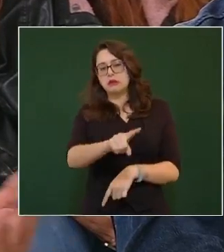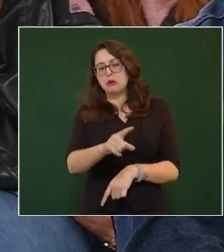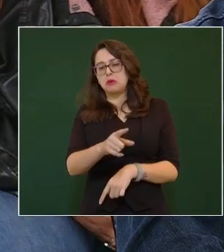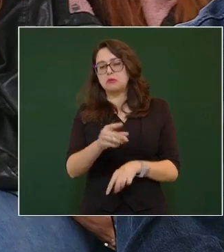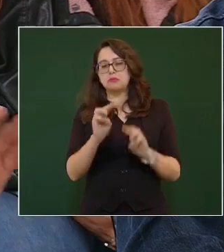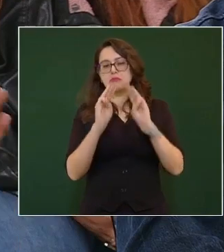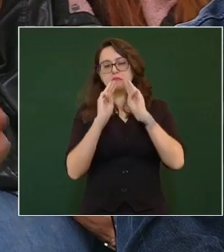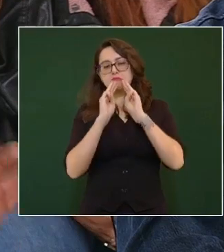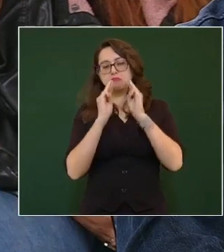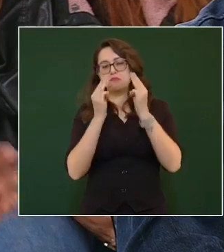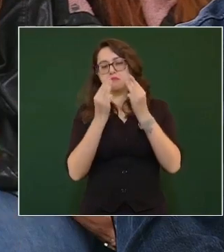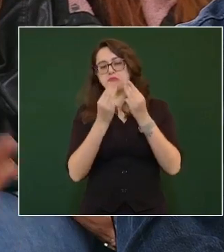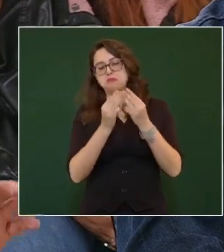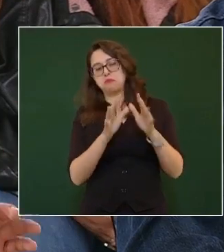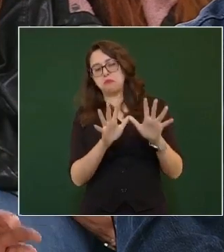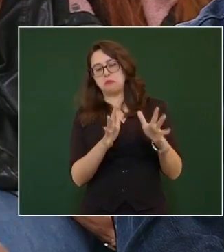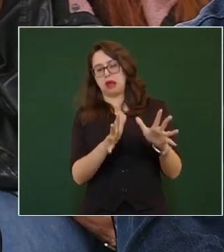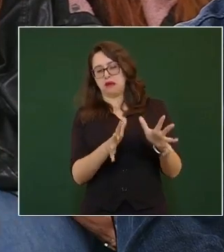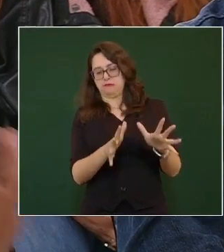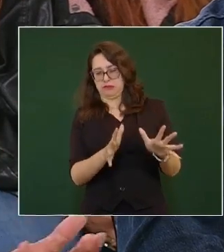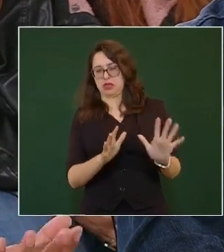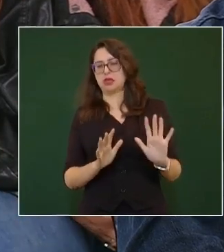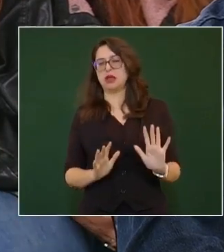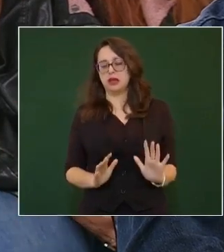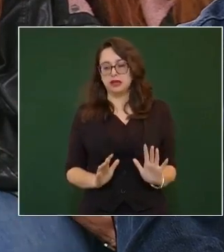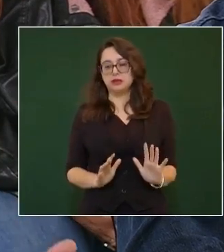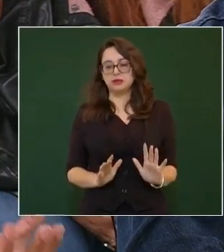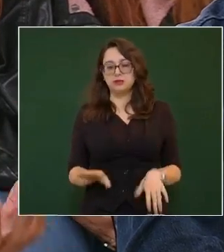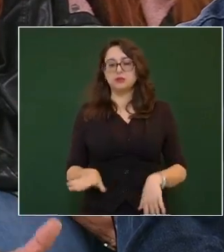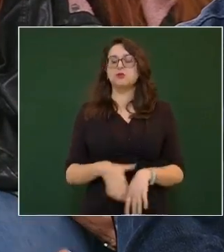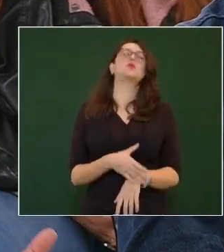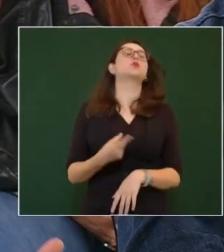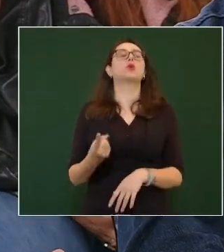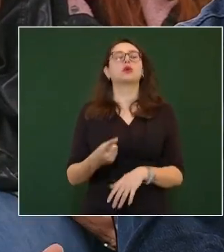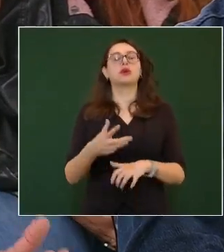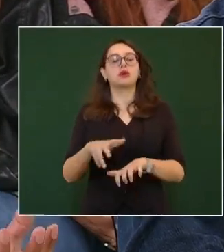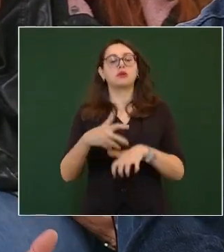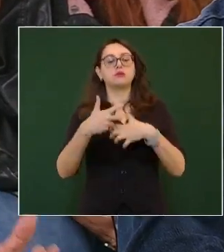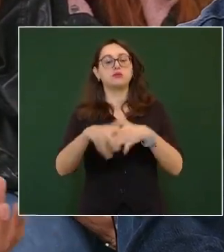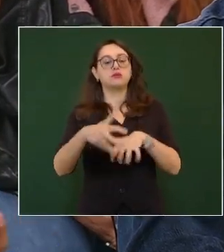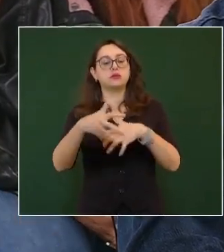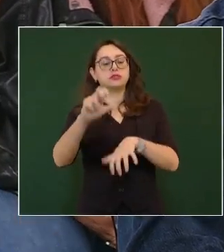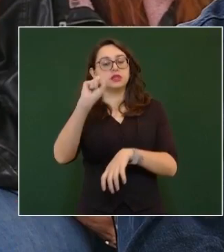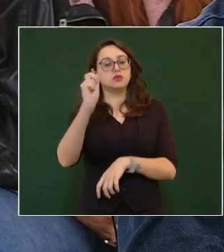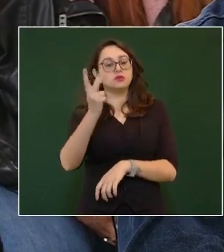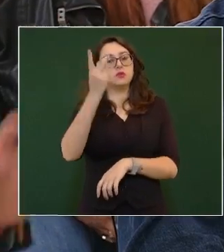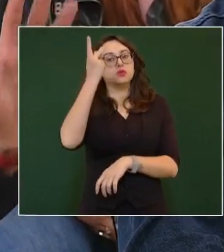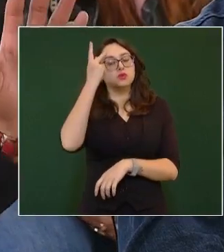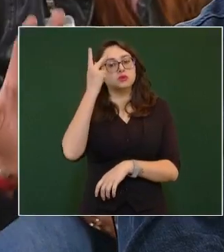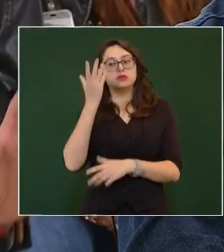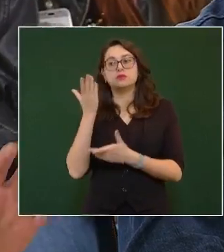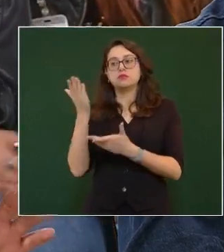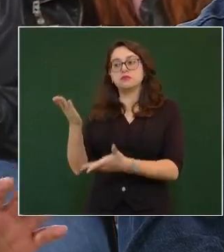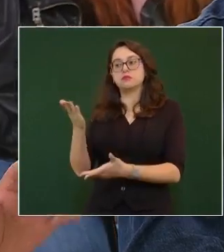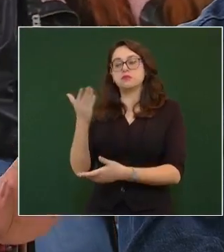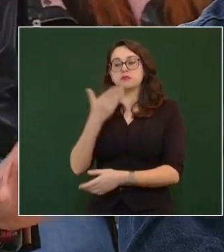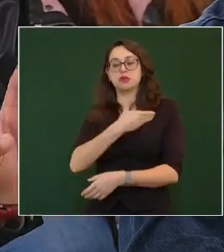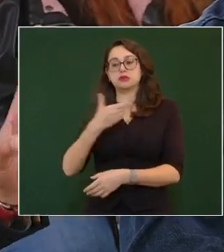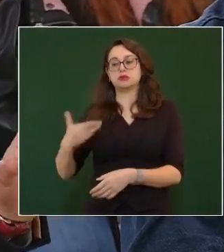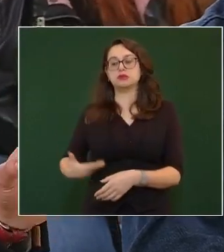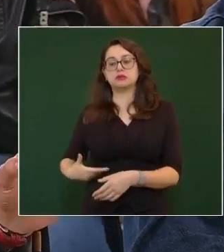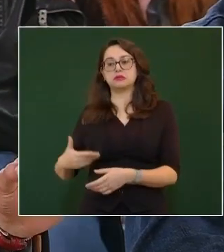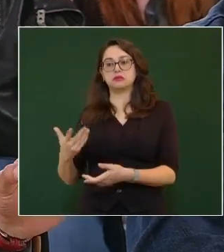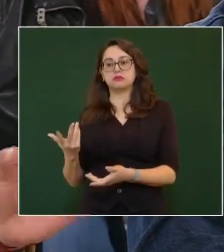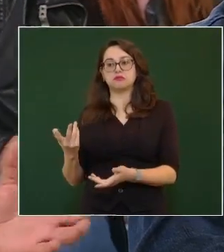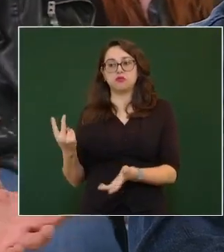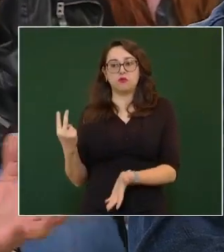Juárez, su padre, cuando no lo dejó a usted presentarse en un mitin en la plaza pública de San Luis Potosí y lo mandaron a una avenida